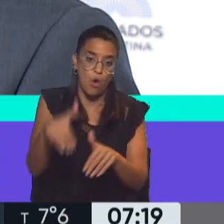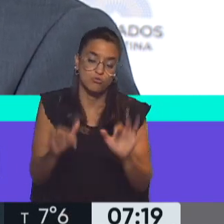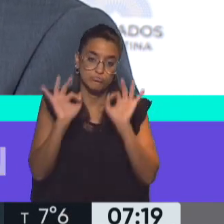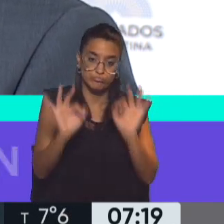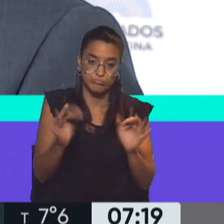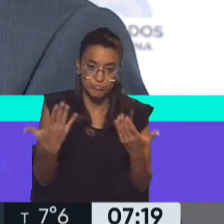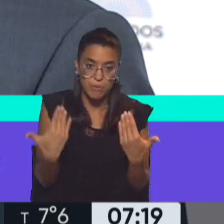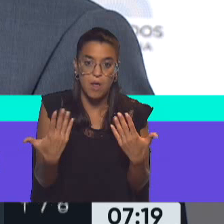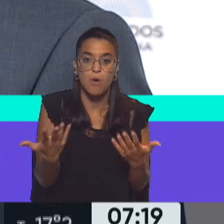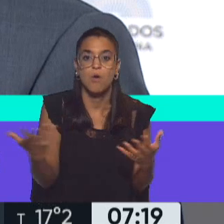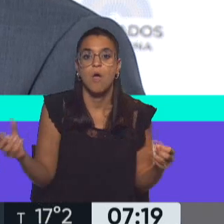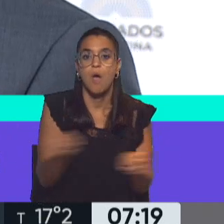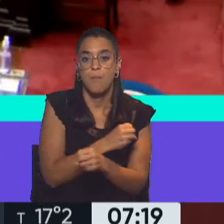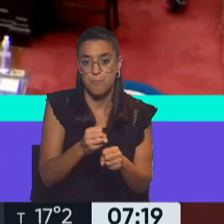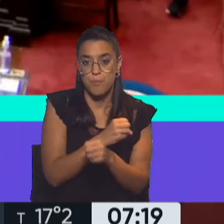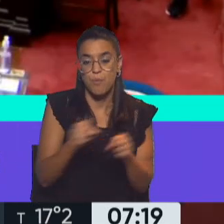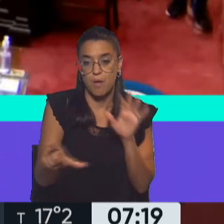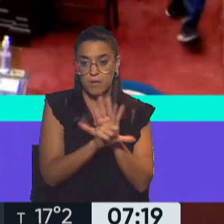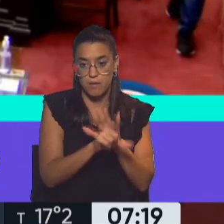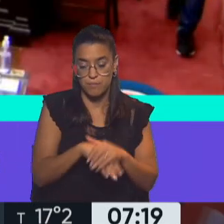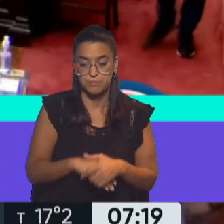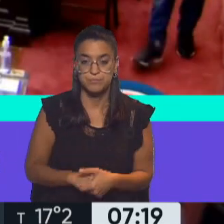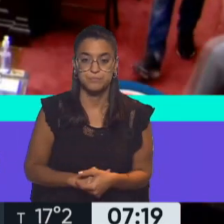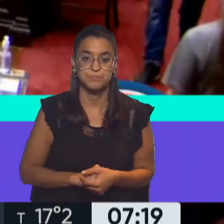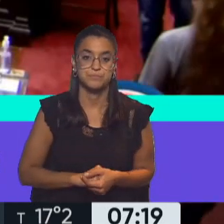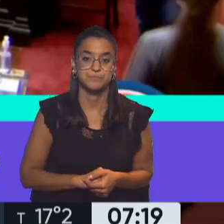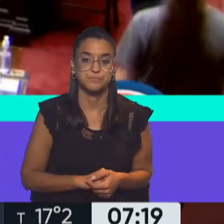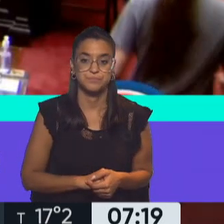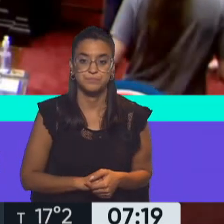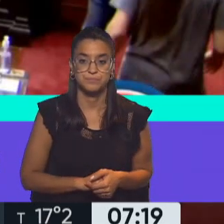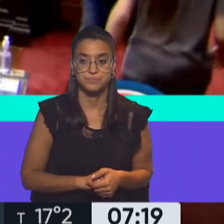suficientes para que sea sancionado como ley.